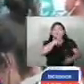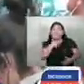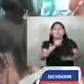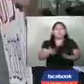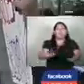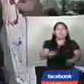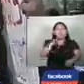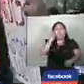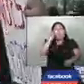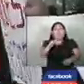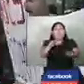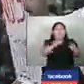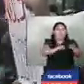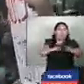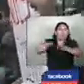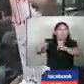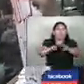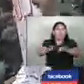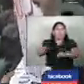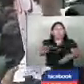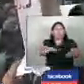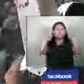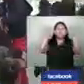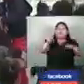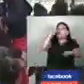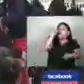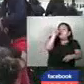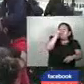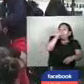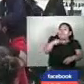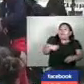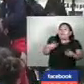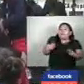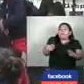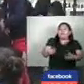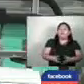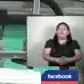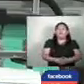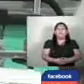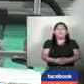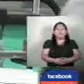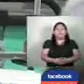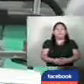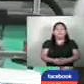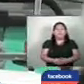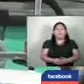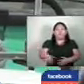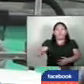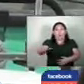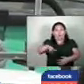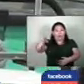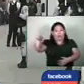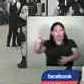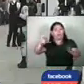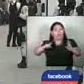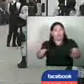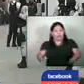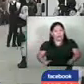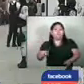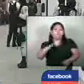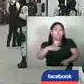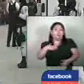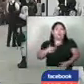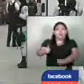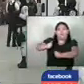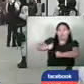desplazados de regiones controladas por cárteles criminales y temen les persigan hasta aquí. Los albergues del gobierno, ellos tienen la Guardia Nacional, tienen la